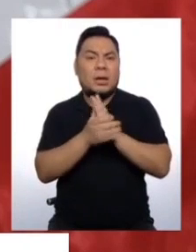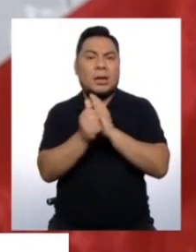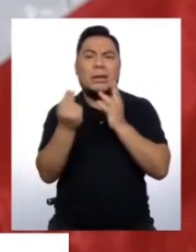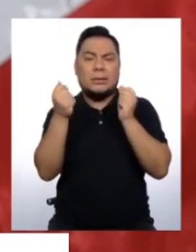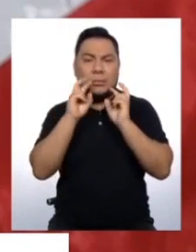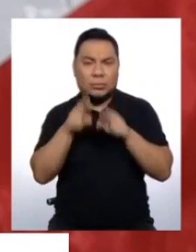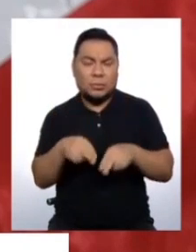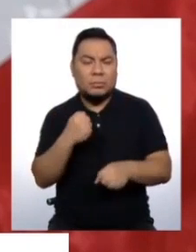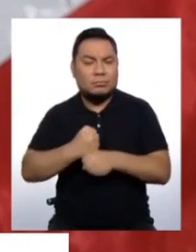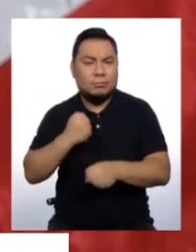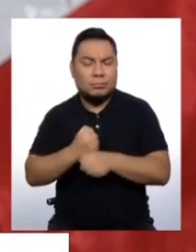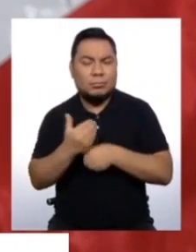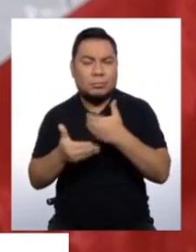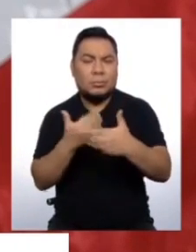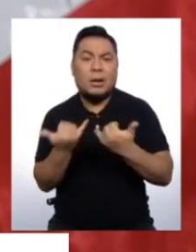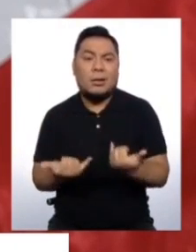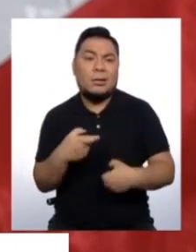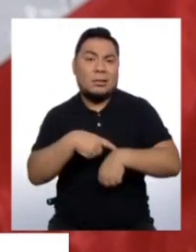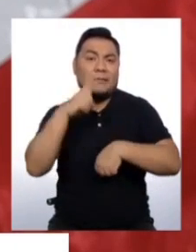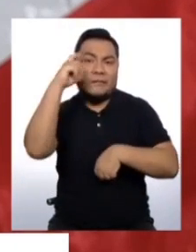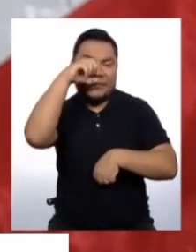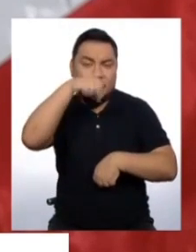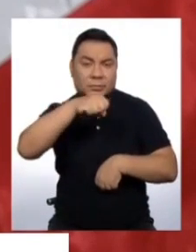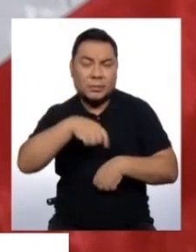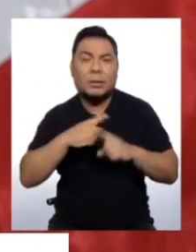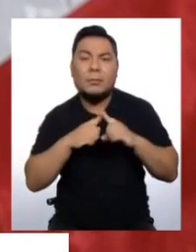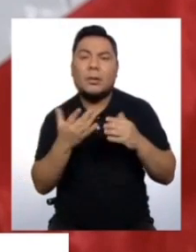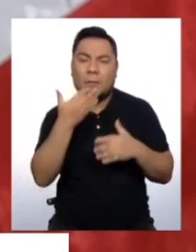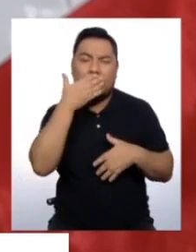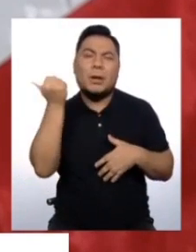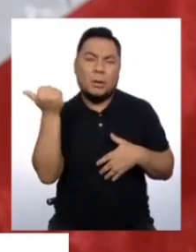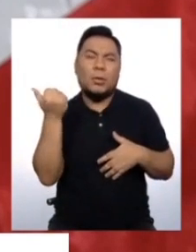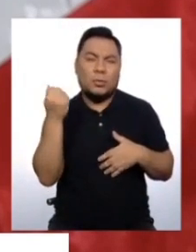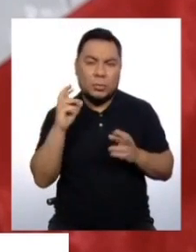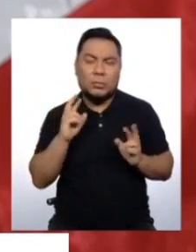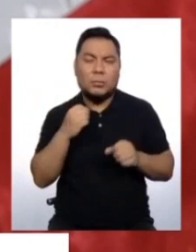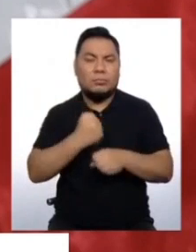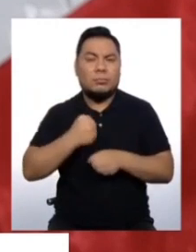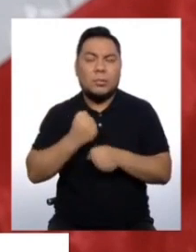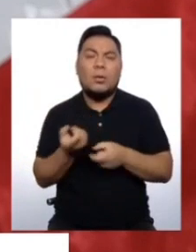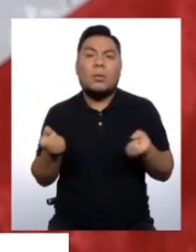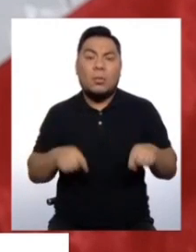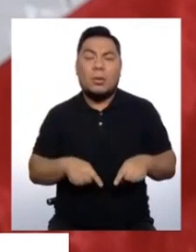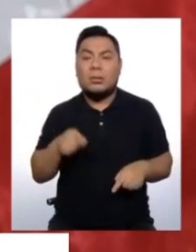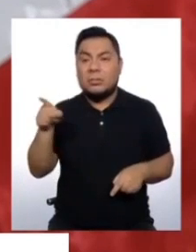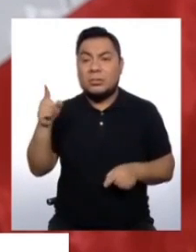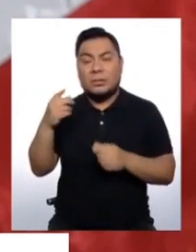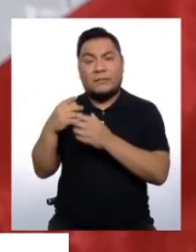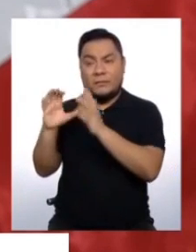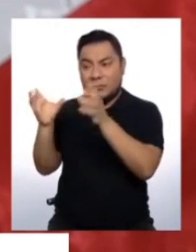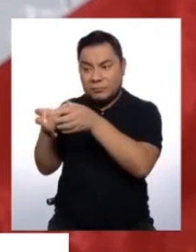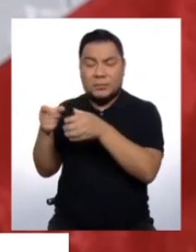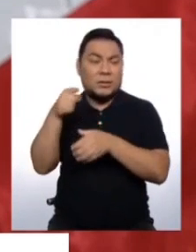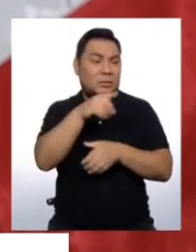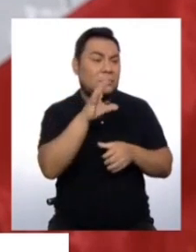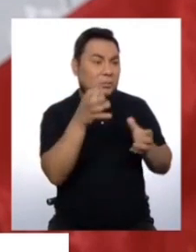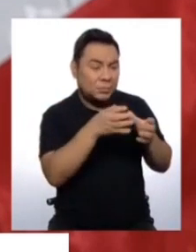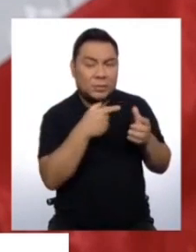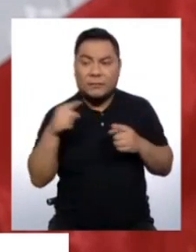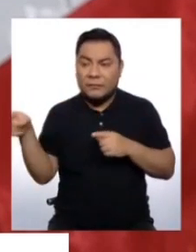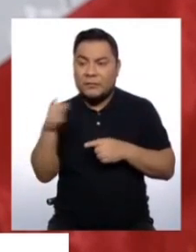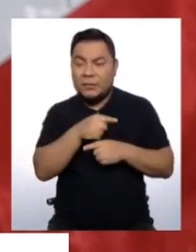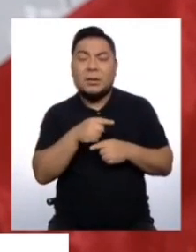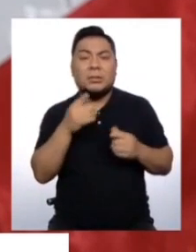respuesta. Son momentos críticos, es cierto, pero qué mejor capacidad de respuesta cuando encontramos distintos órganos que trabajan de